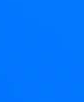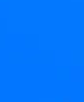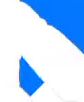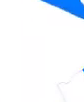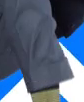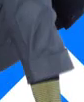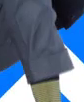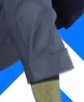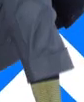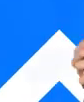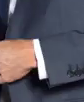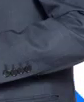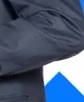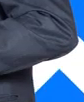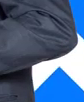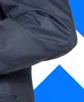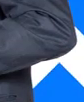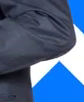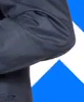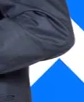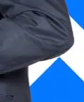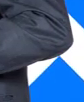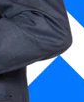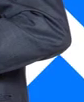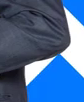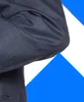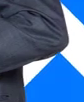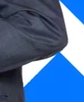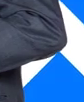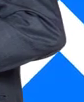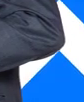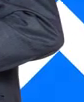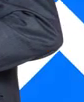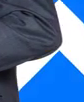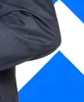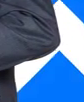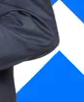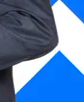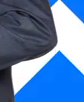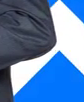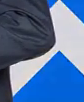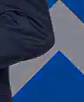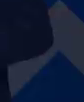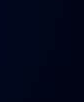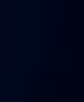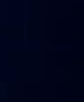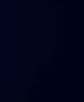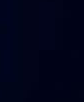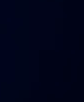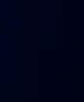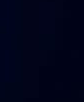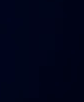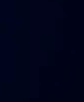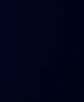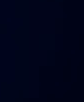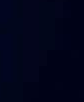Te pisa y corre con Nacho Lozano, lunes a viernes 8 a.m. Participa en Imagen Televisión.